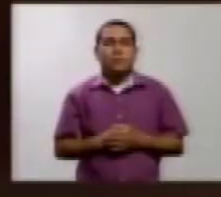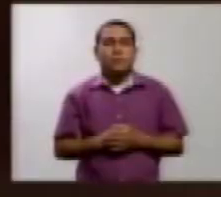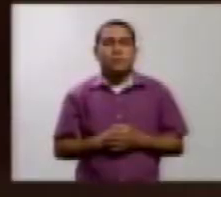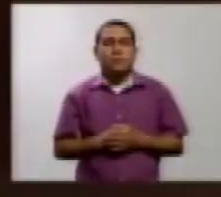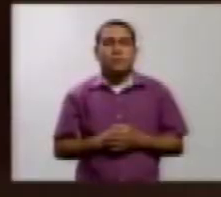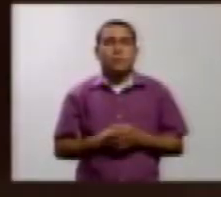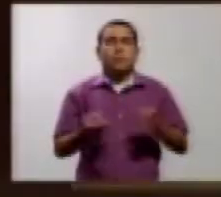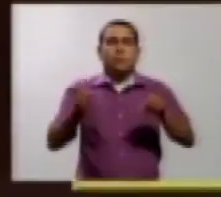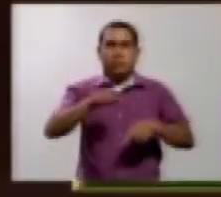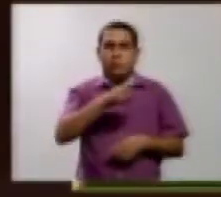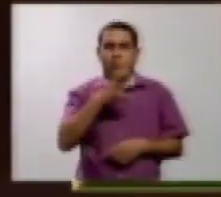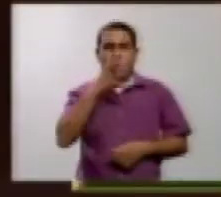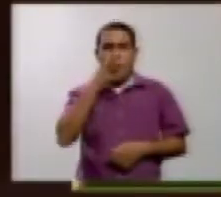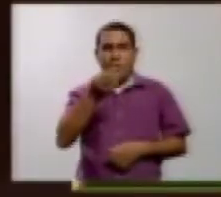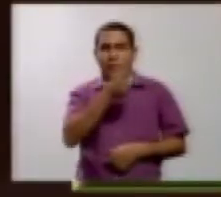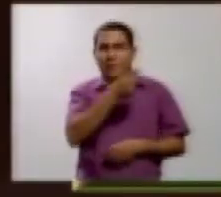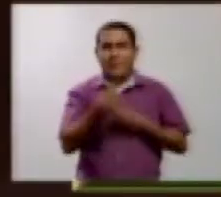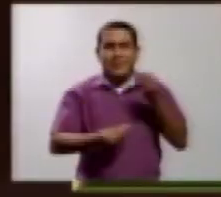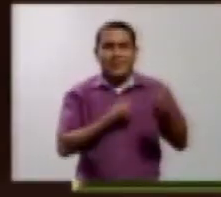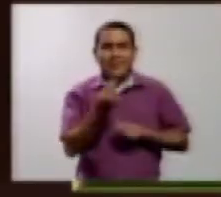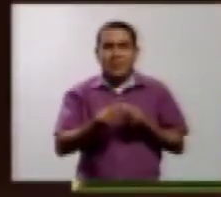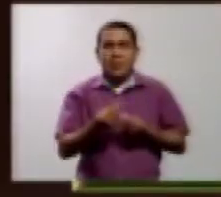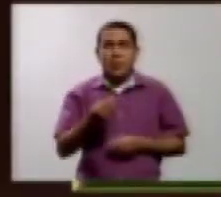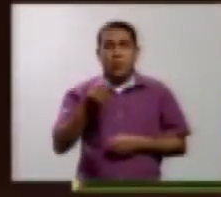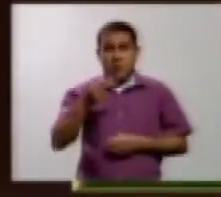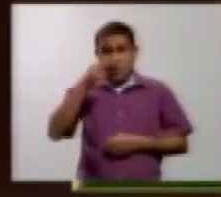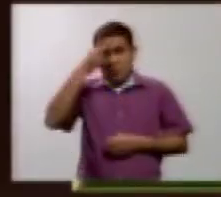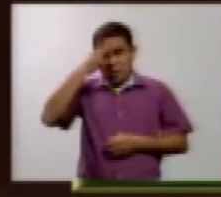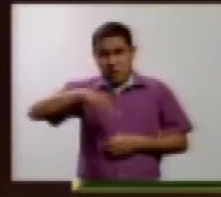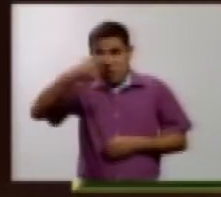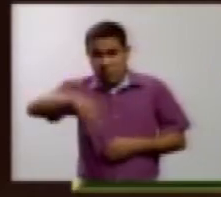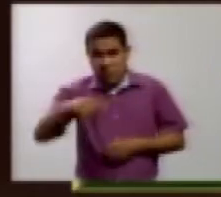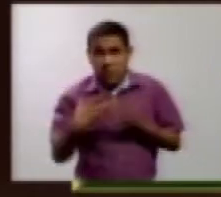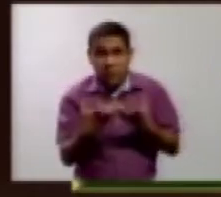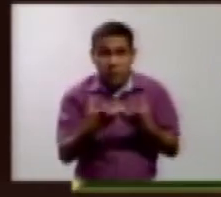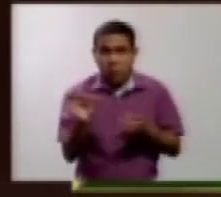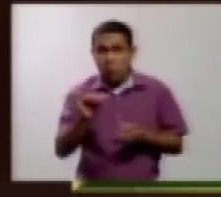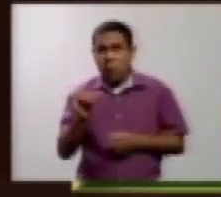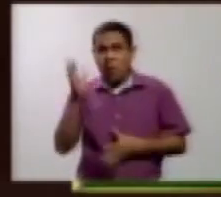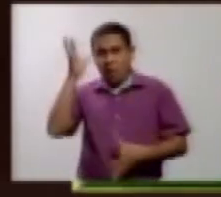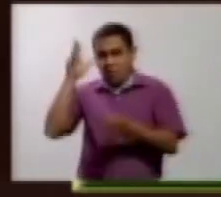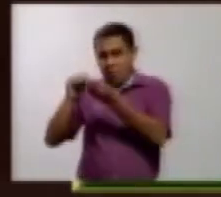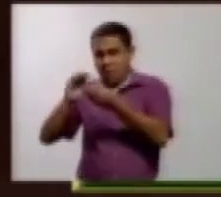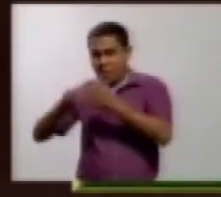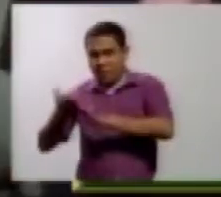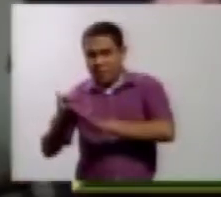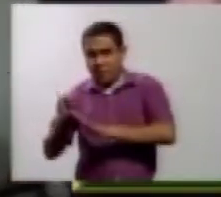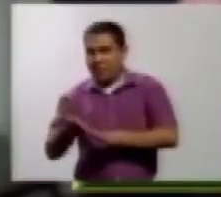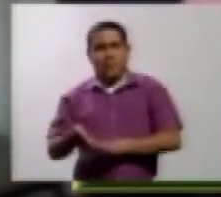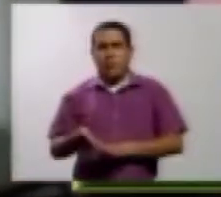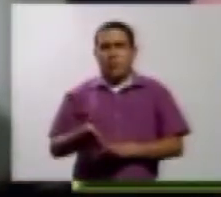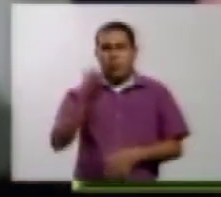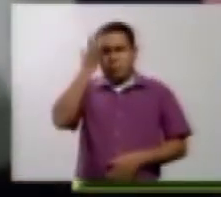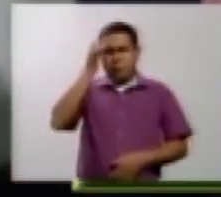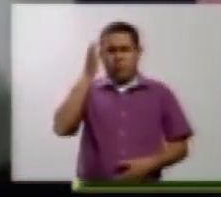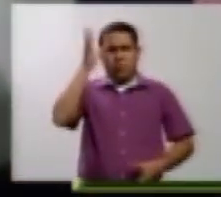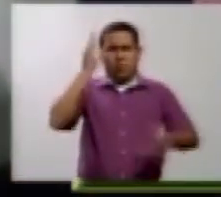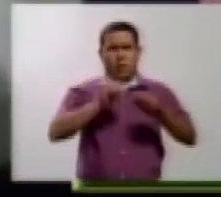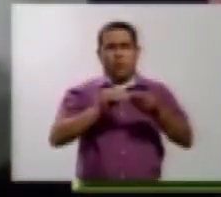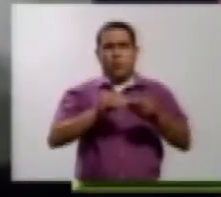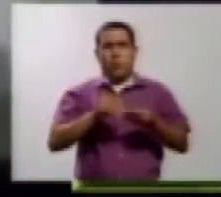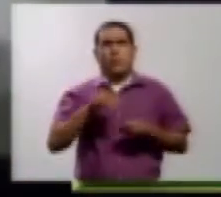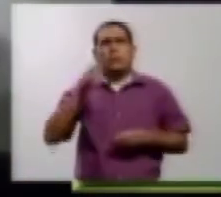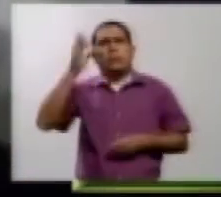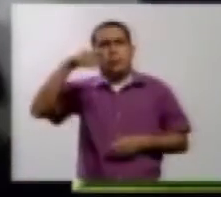Y este abuelo no quiere un nieto parecido al acuerdo de paz, porque si es por el acuerdo, pierde la